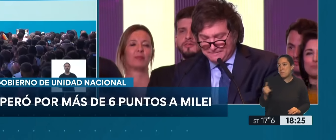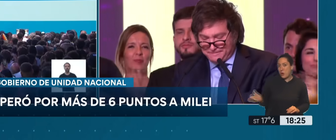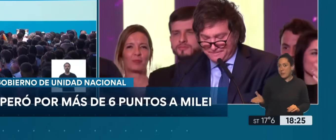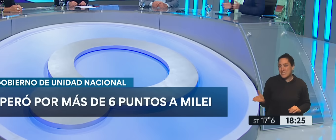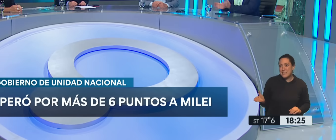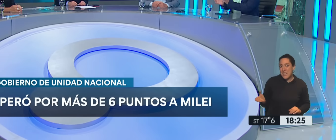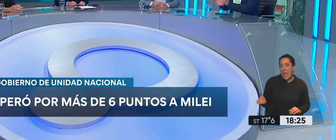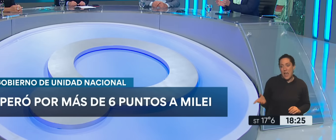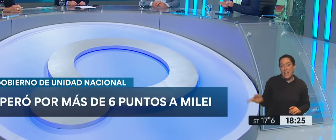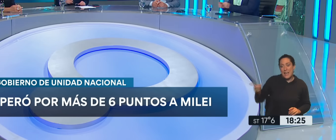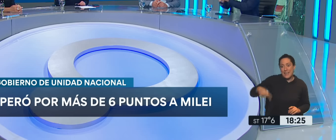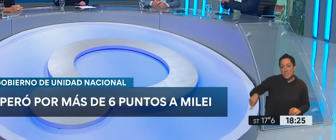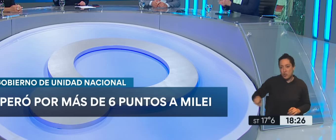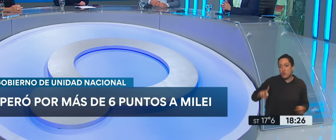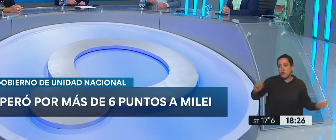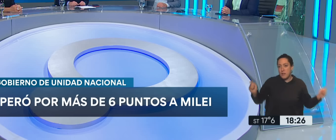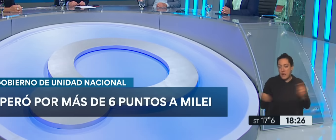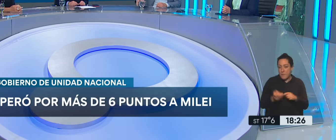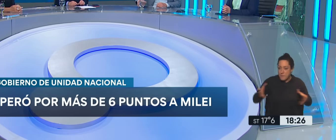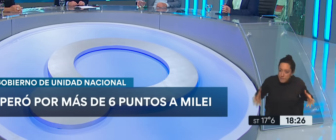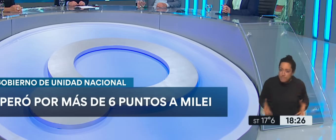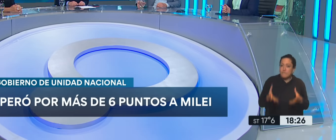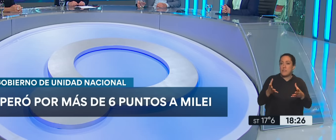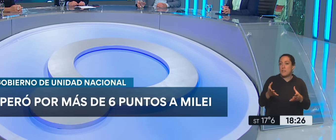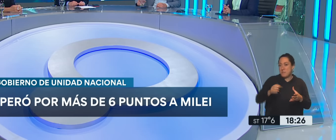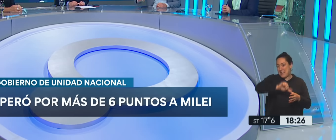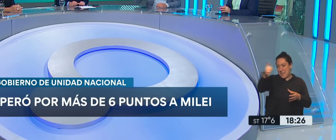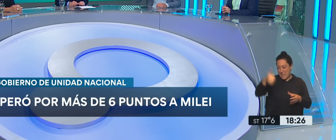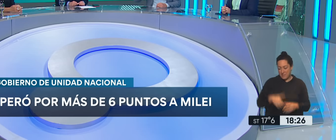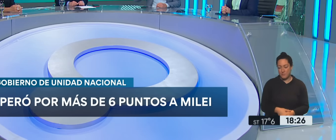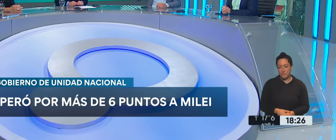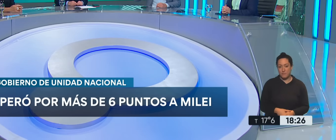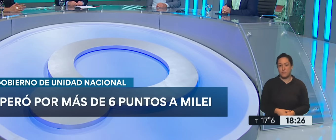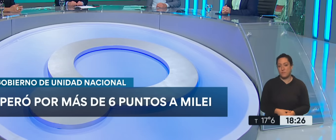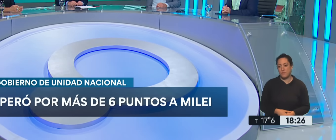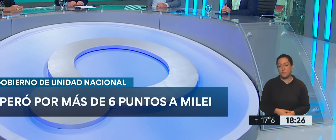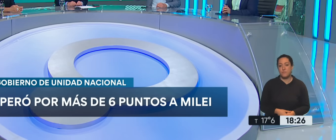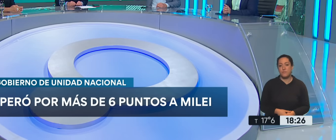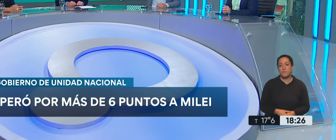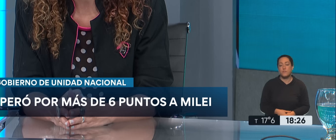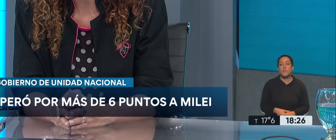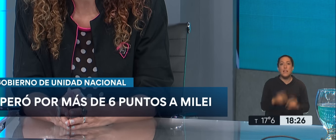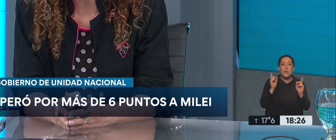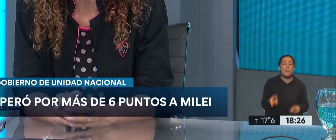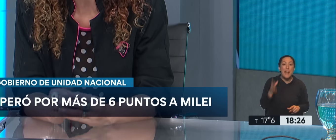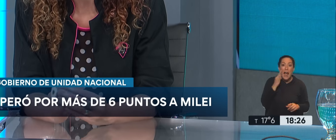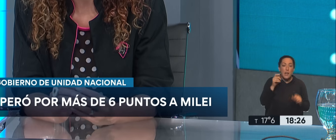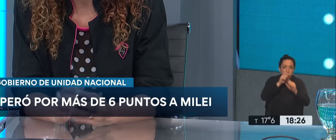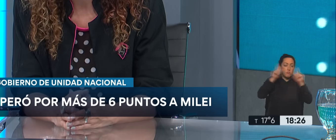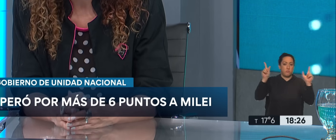que traccionó y hizo el empuje final. Jimena. Una de las cosas que también llamó la atención en esta elección es